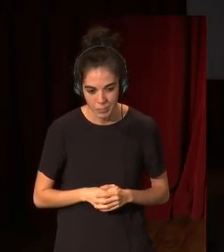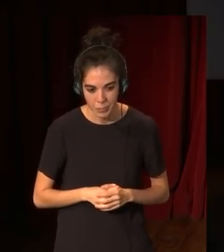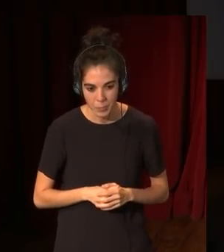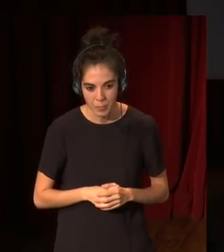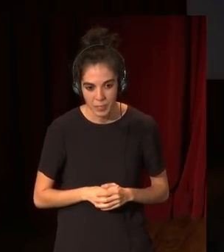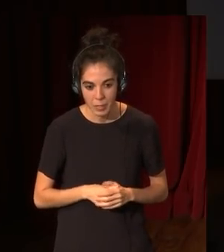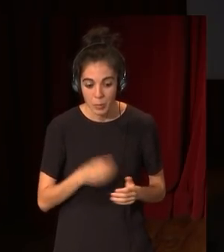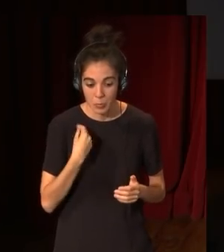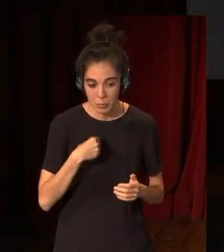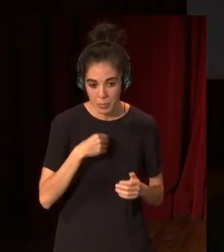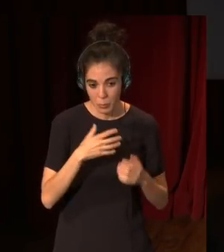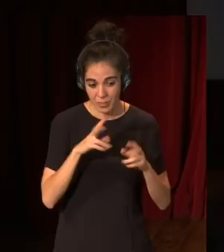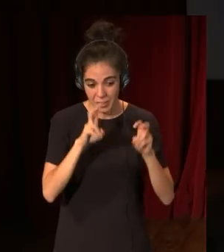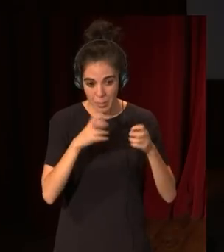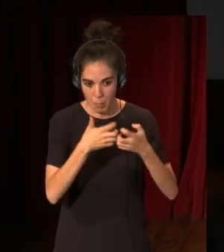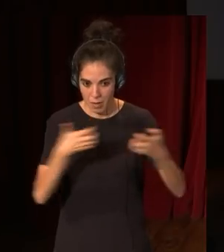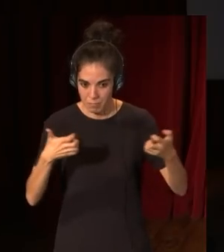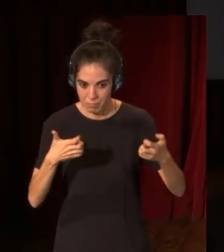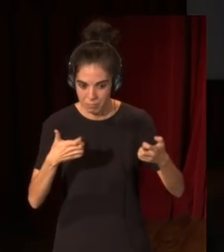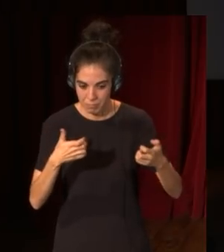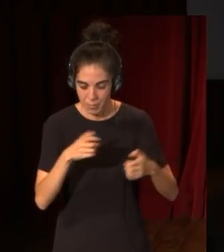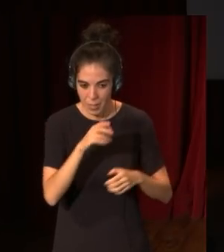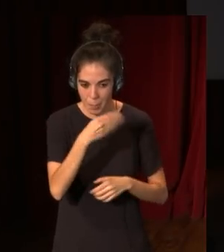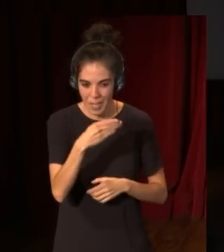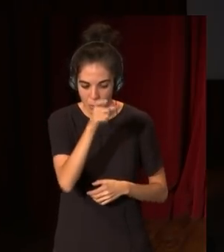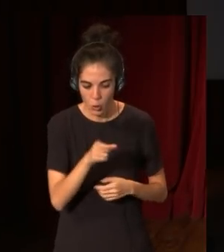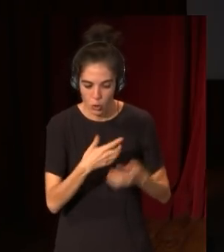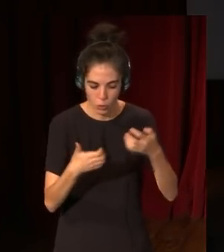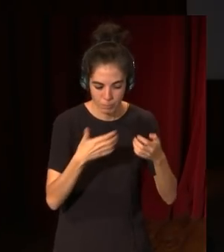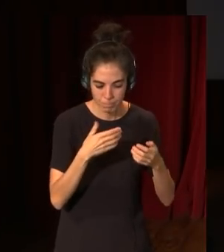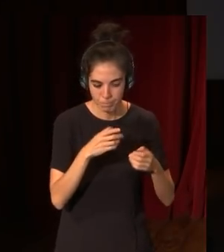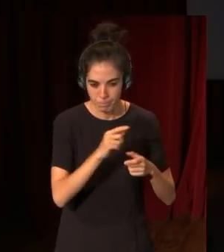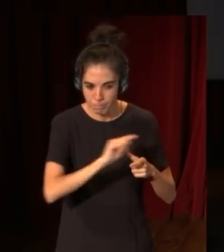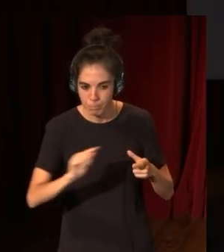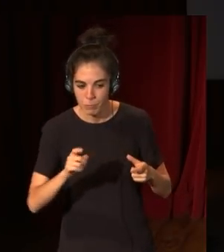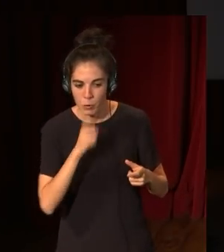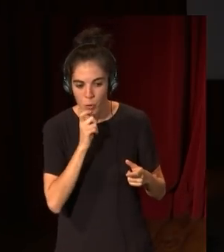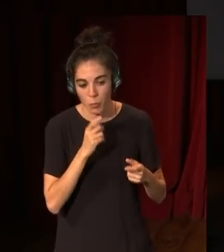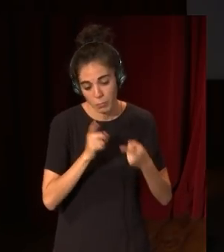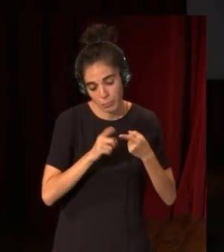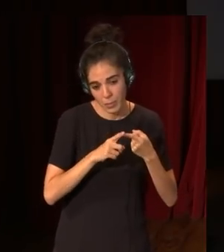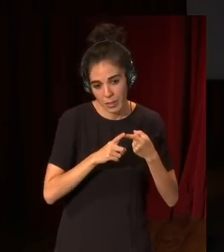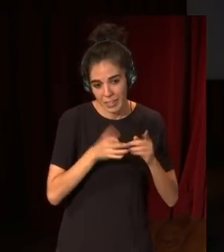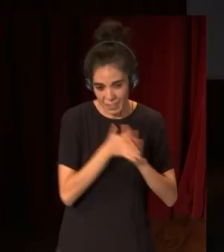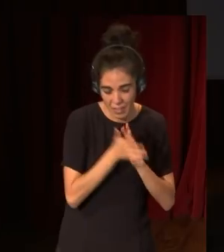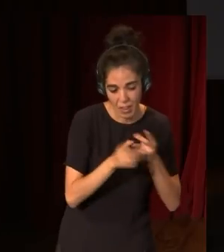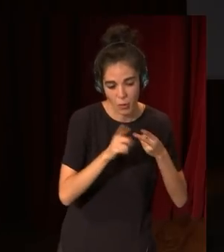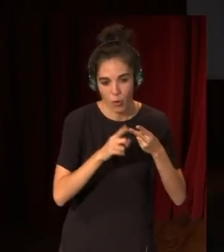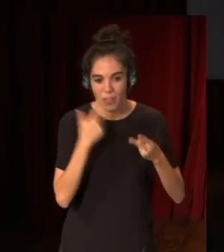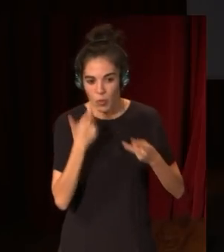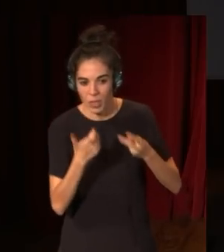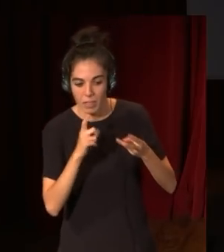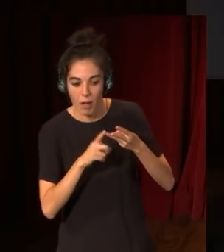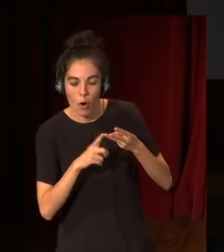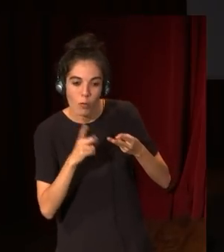fórmulas de utilización de la escritura por parte de bermejo significativa decorativa y está digamos